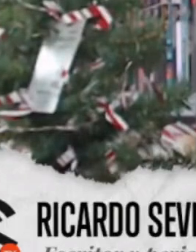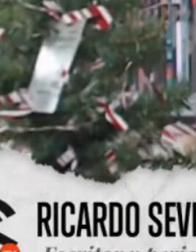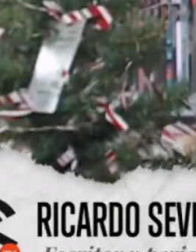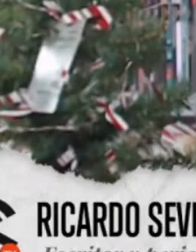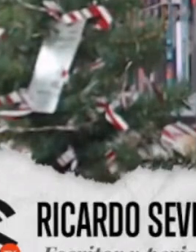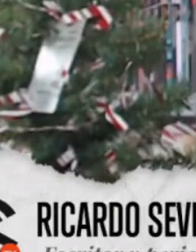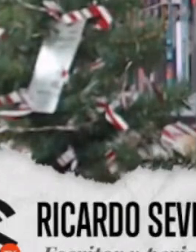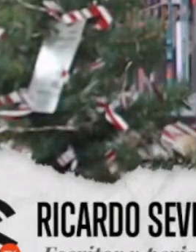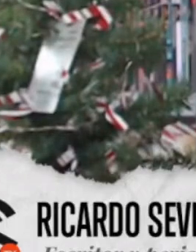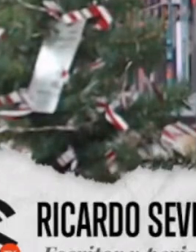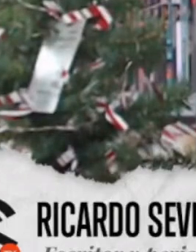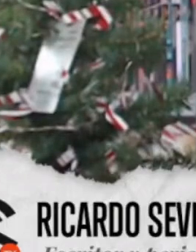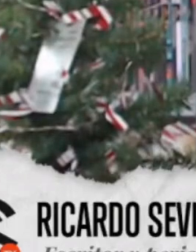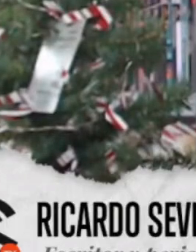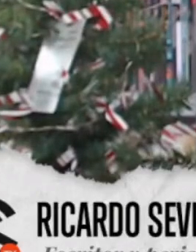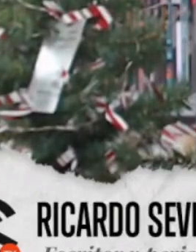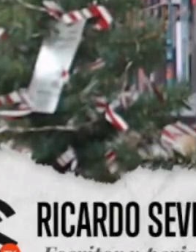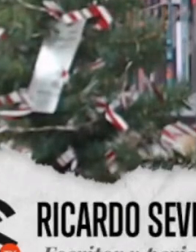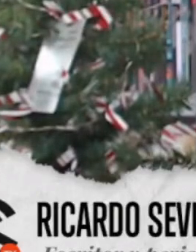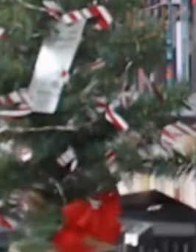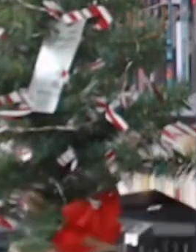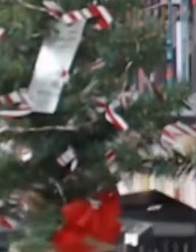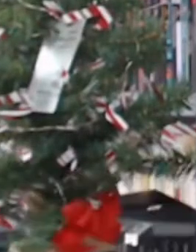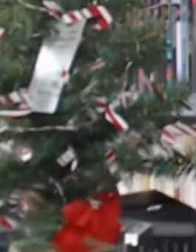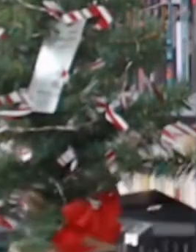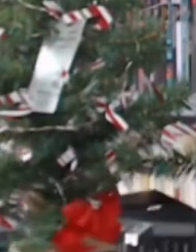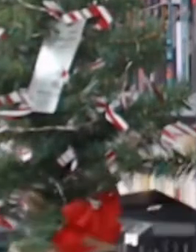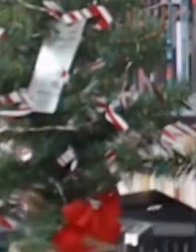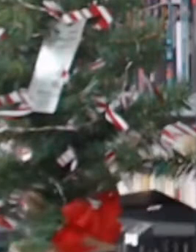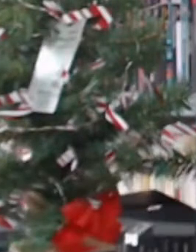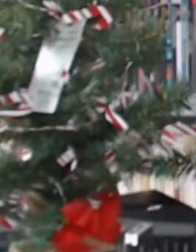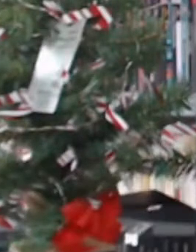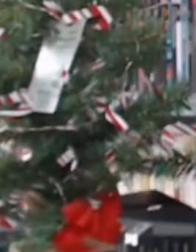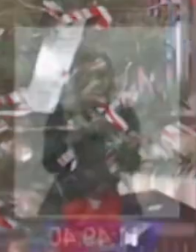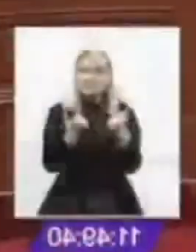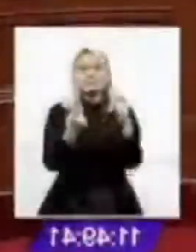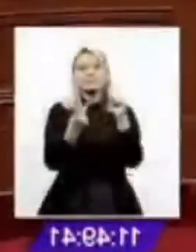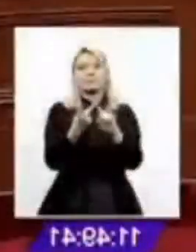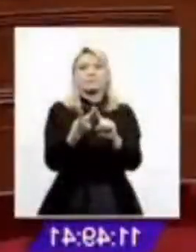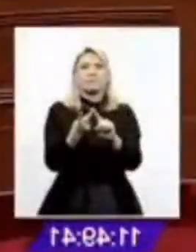a manos llenas. Norma Piña nunca ha aceptado